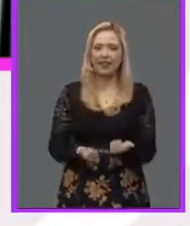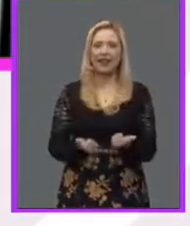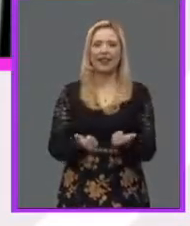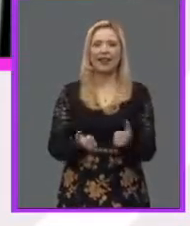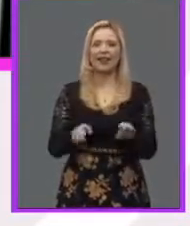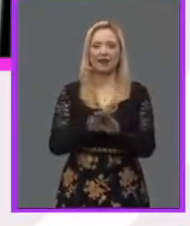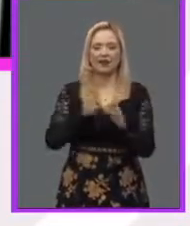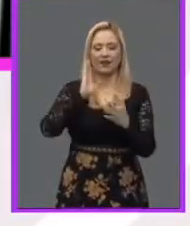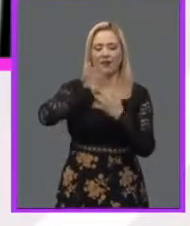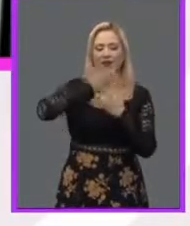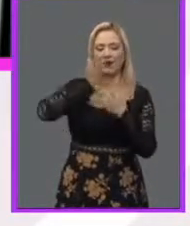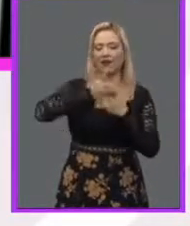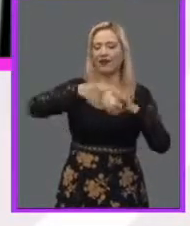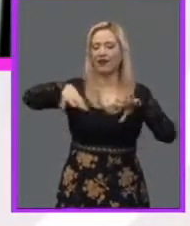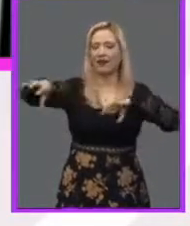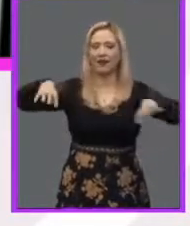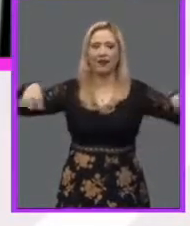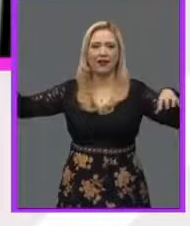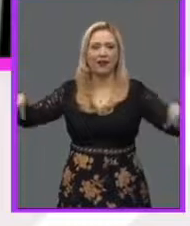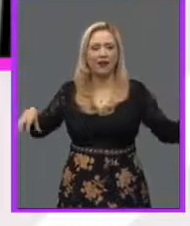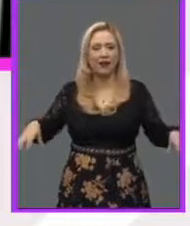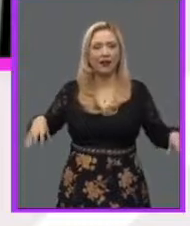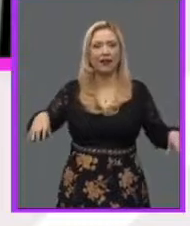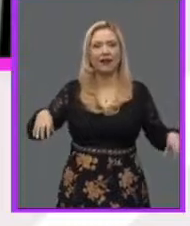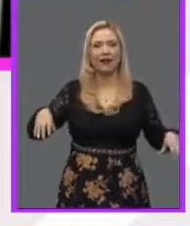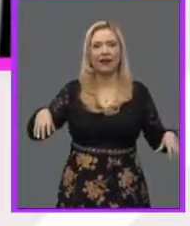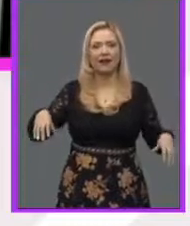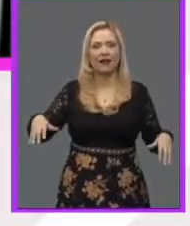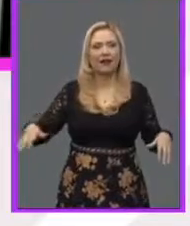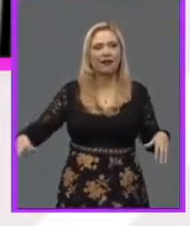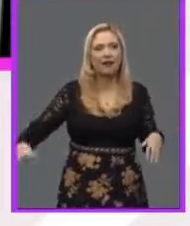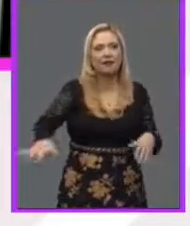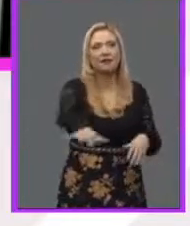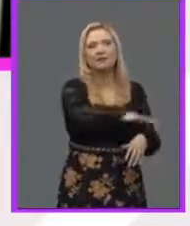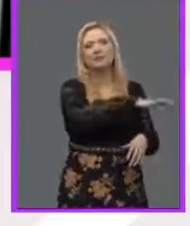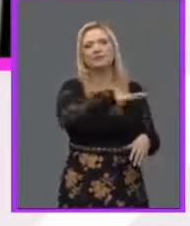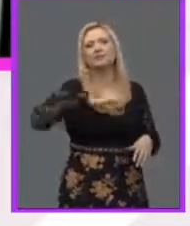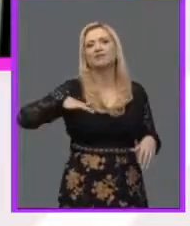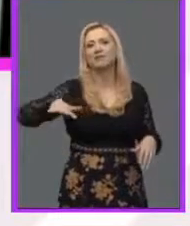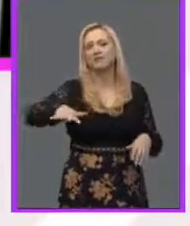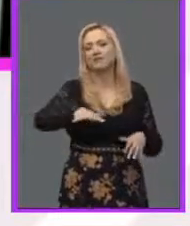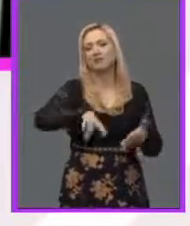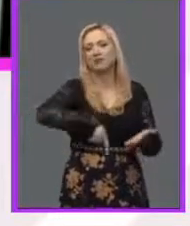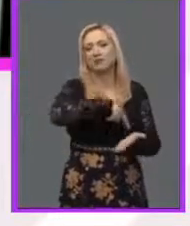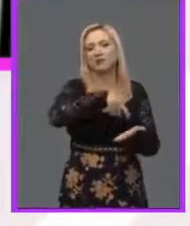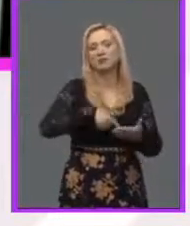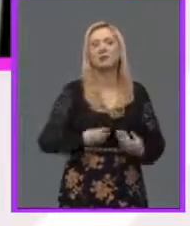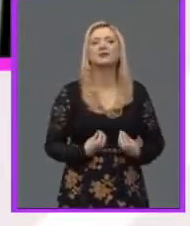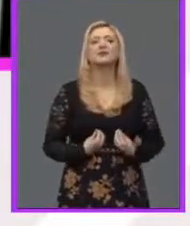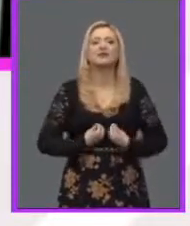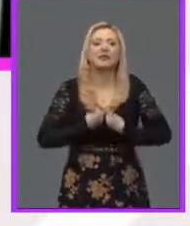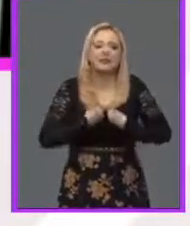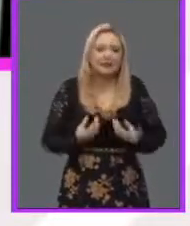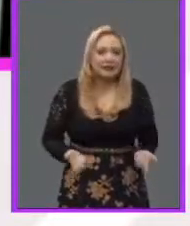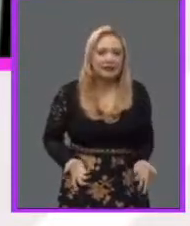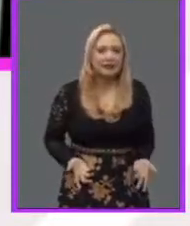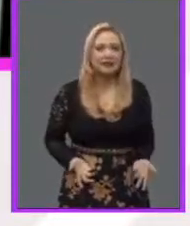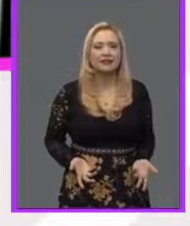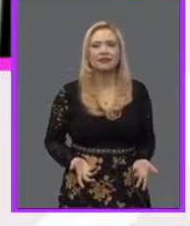esta distribución de este bien, digamos, llamémosle un espacio para vivir o